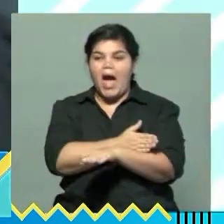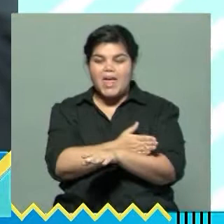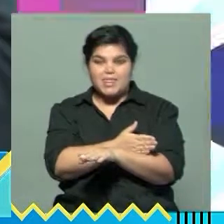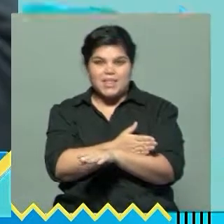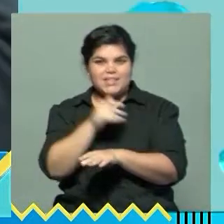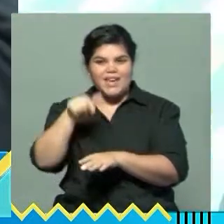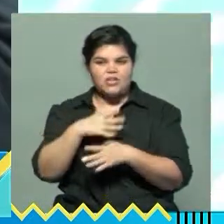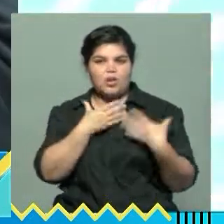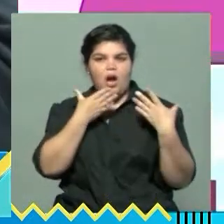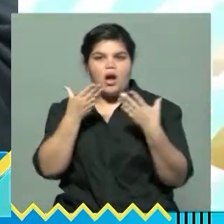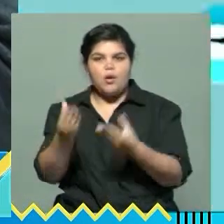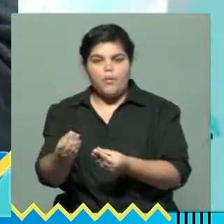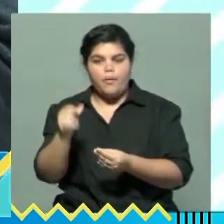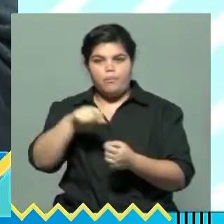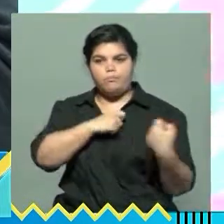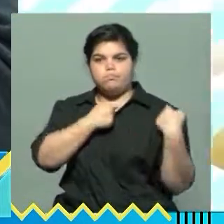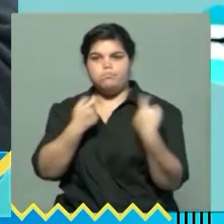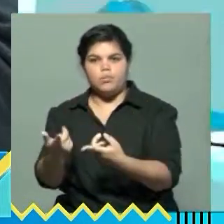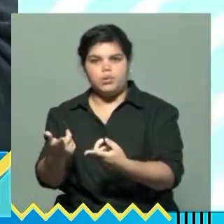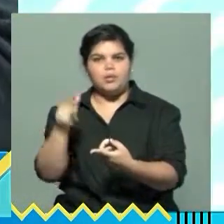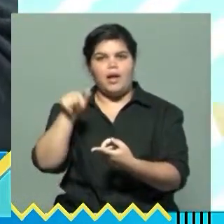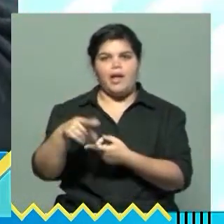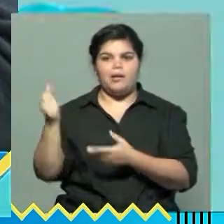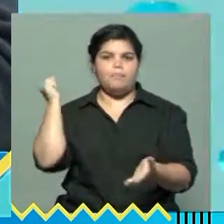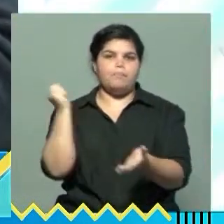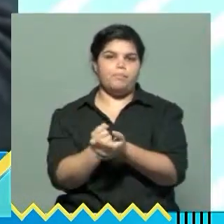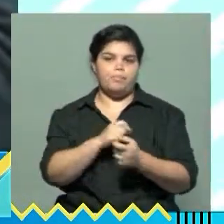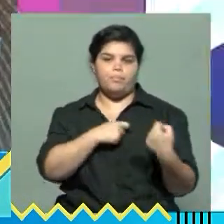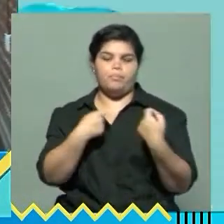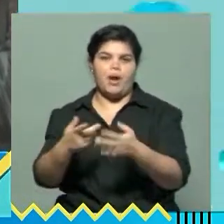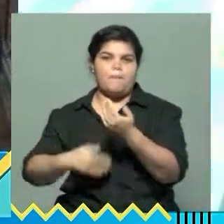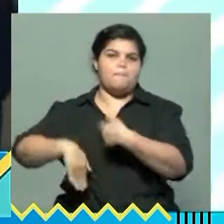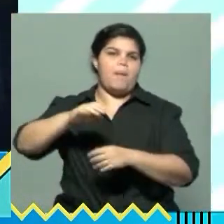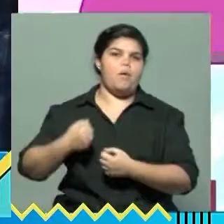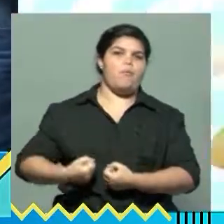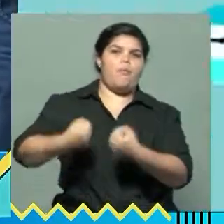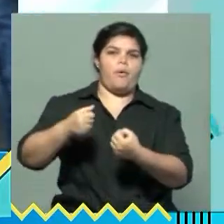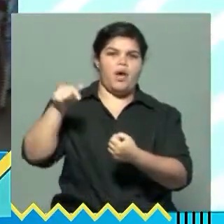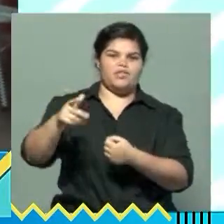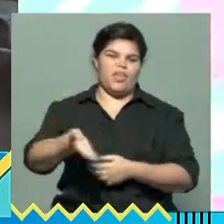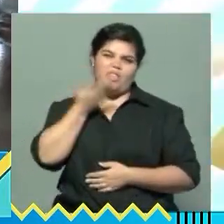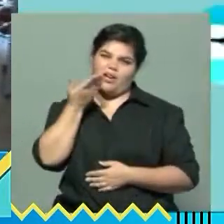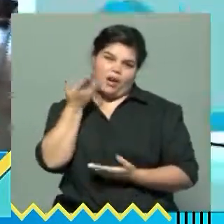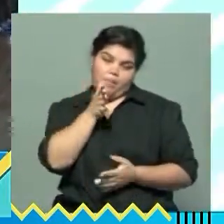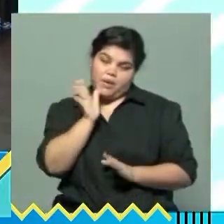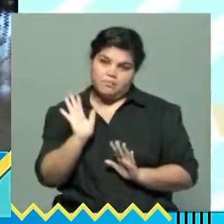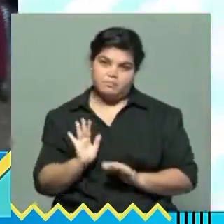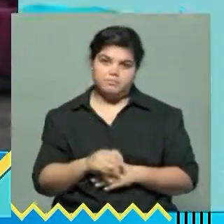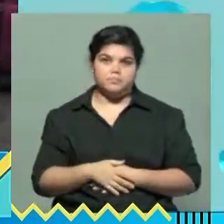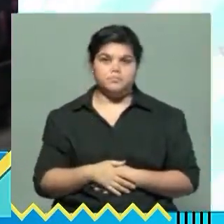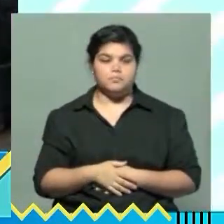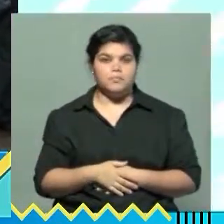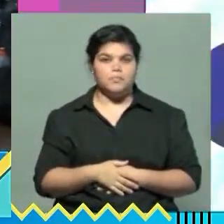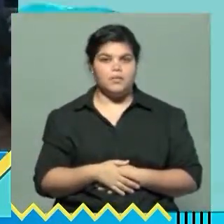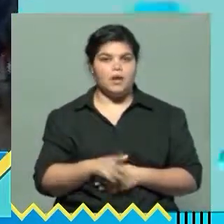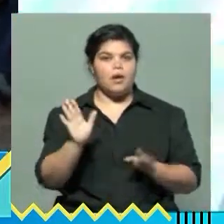que se le atribuye un dejo de legitimidad adicional que en realidad me parece un poco exagerado. Bien. Adolfo,